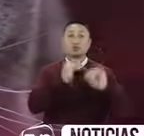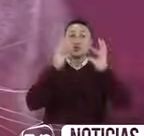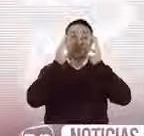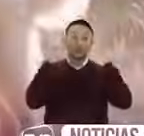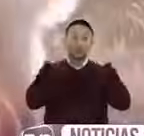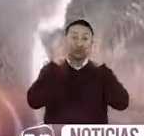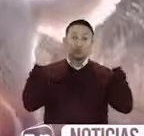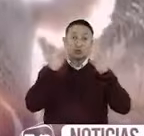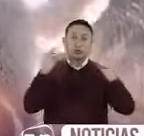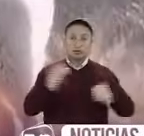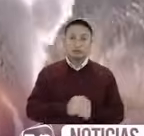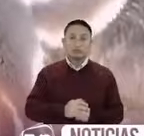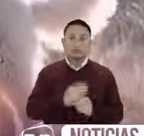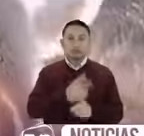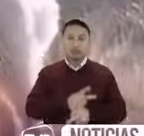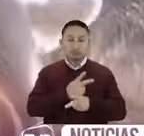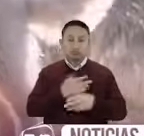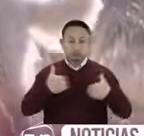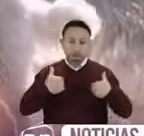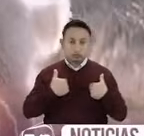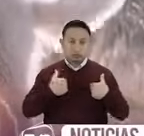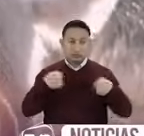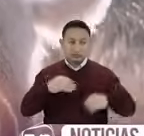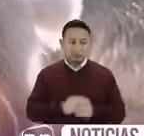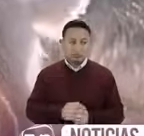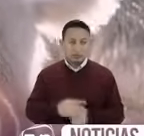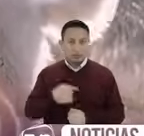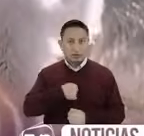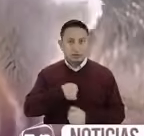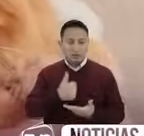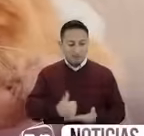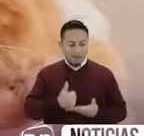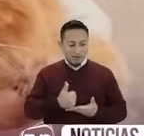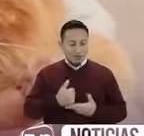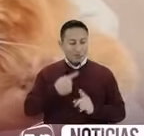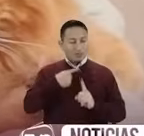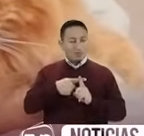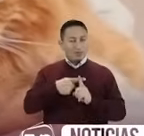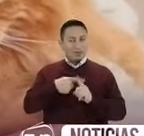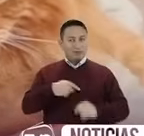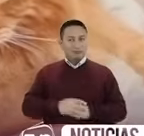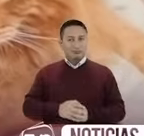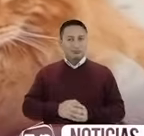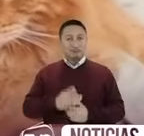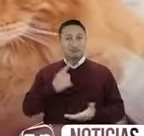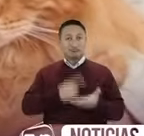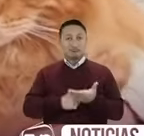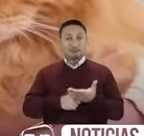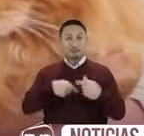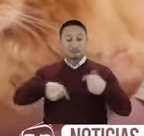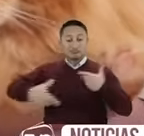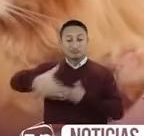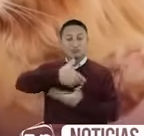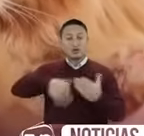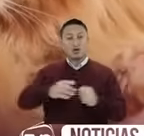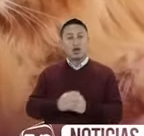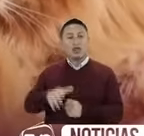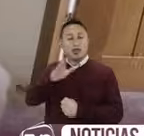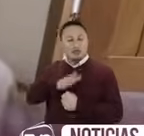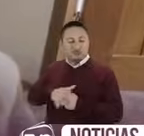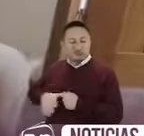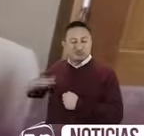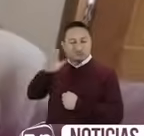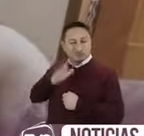Cuidar a las mascotas también trae efectos positivos para los humanos. Estudios demuestran que compartir o acariciar a estos animales